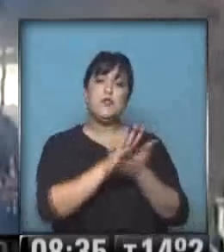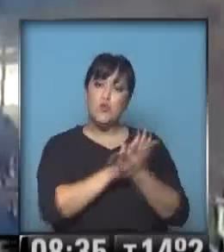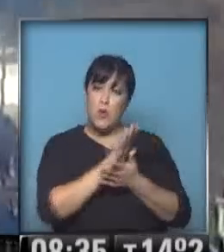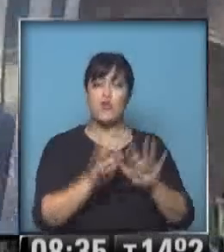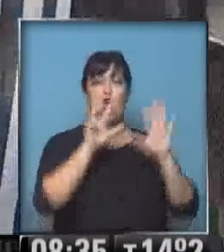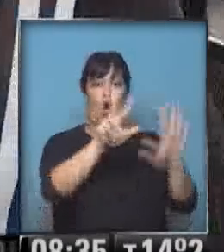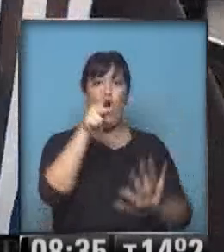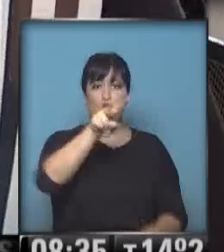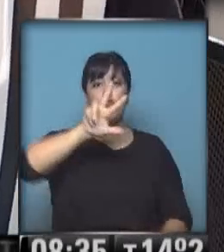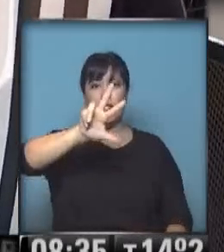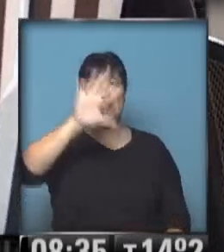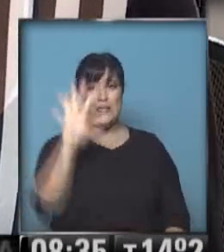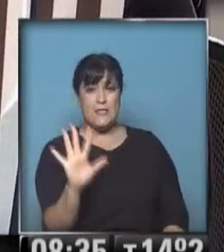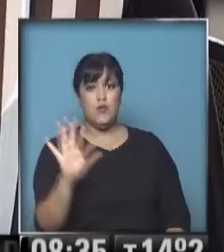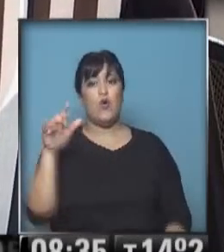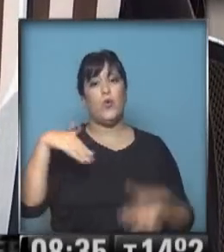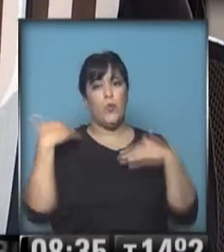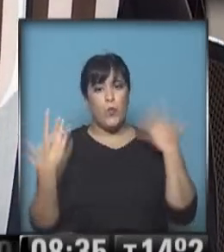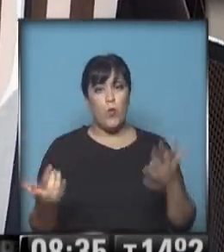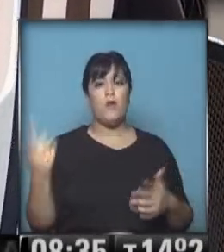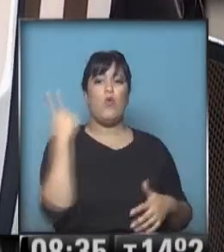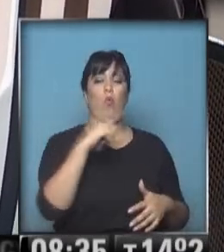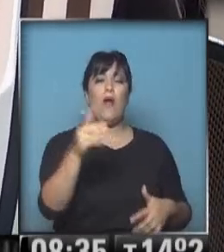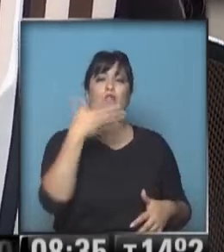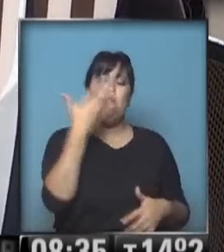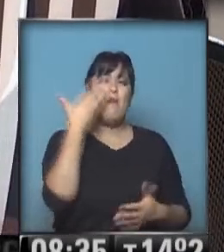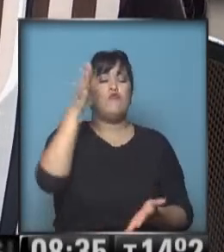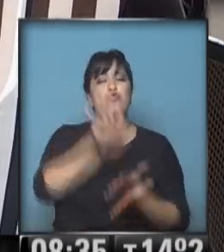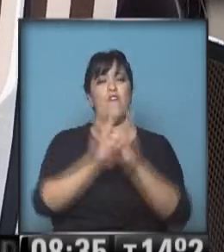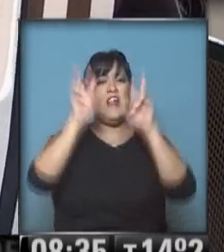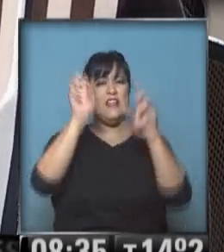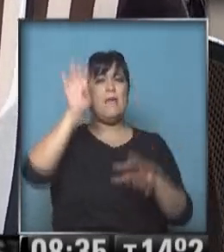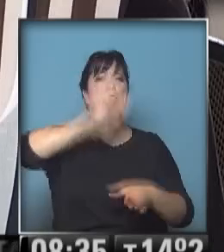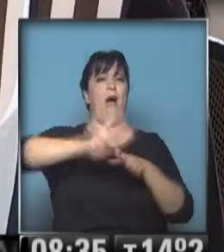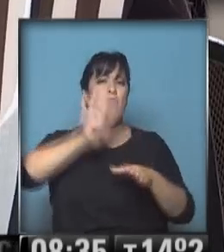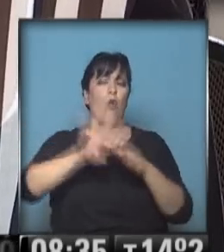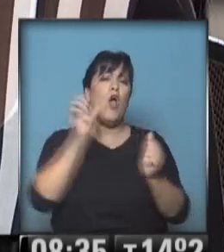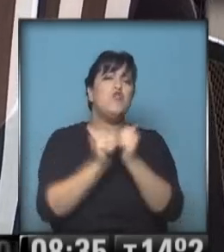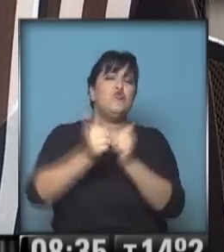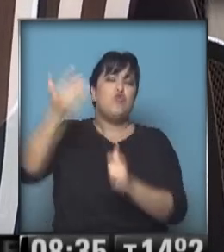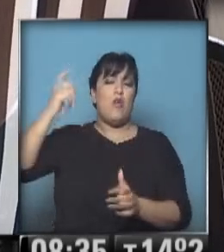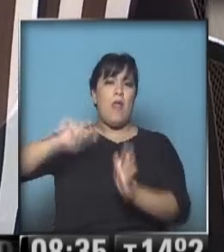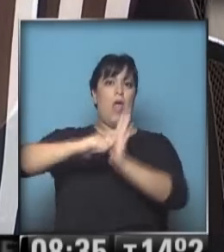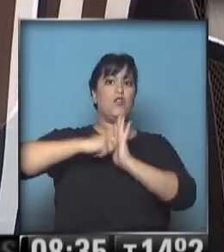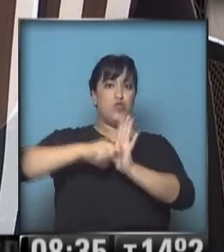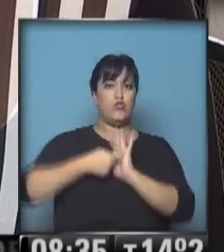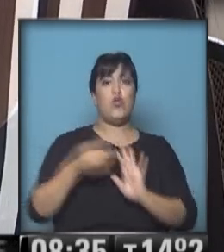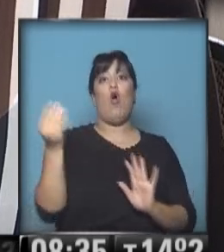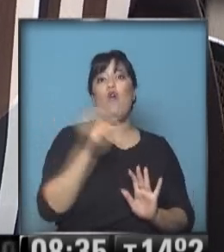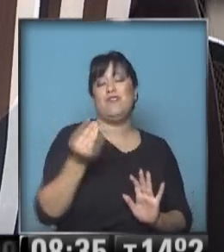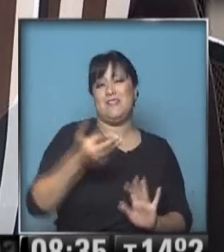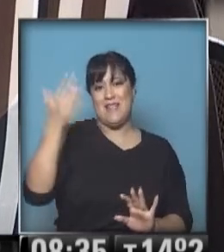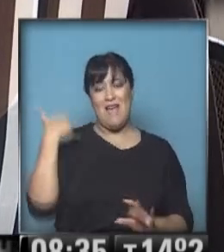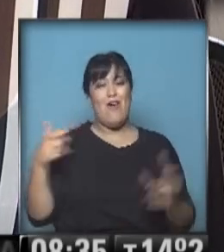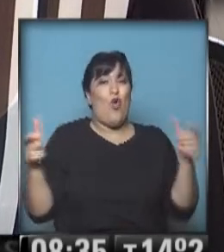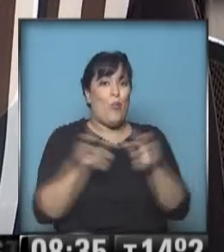88:35 de la mañana y bueno cuando hablamos de la deuda esa historia de la extorsión nos quedó claro el fin de semana Raúl de la Torre